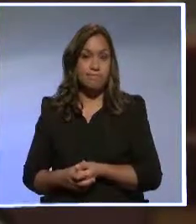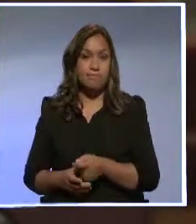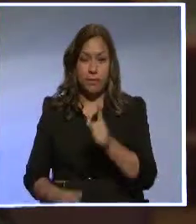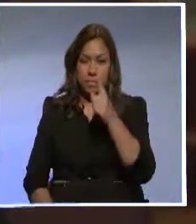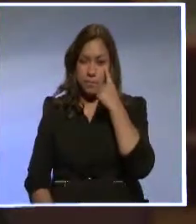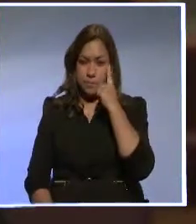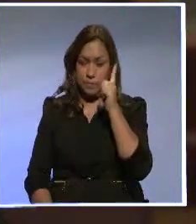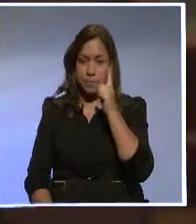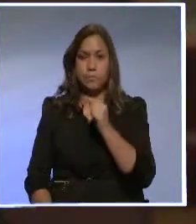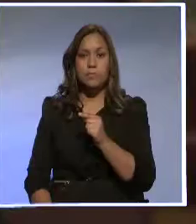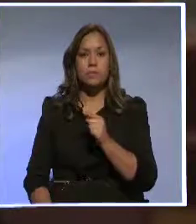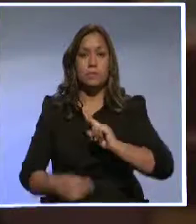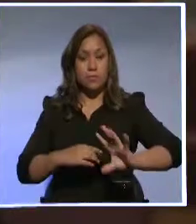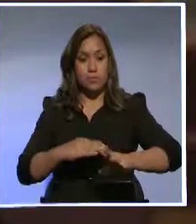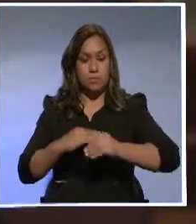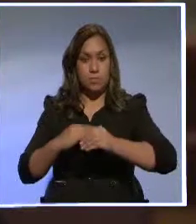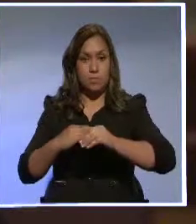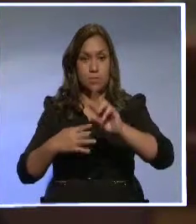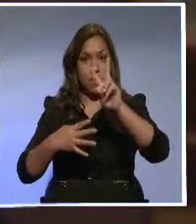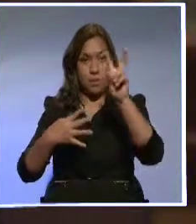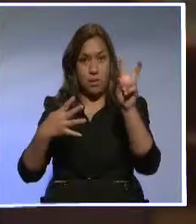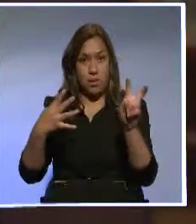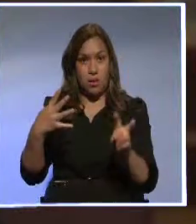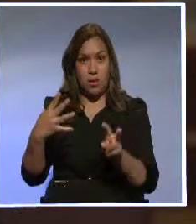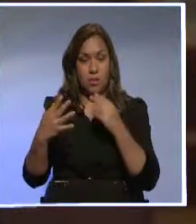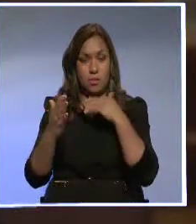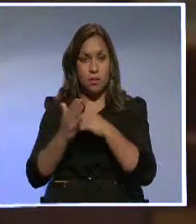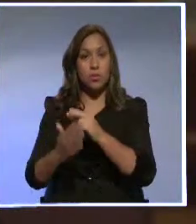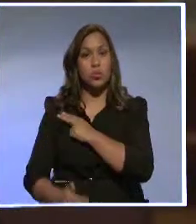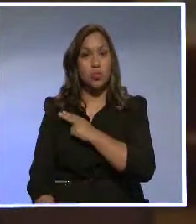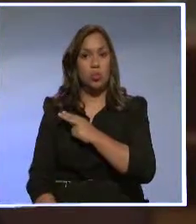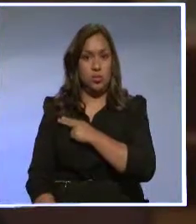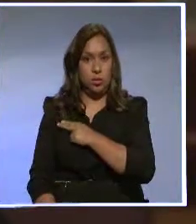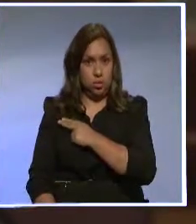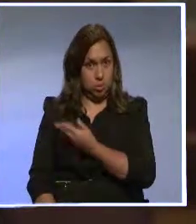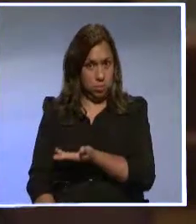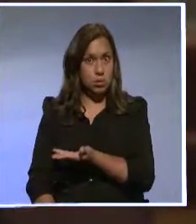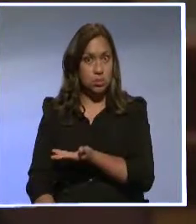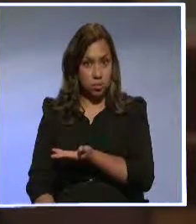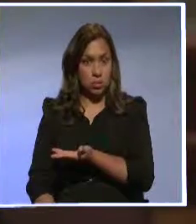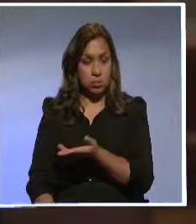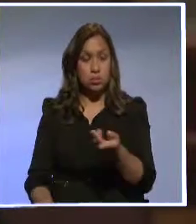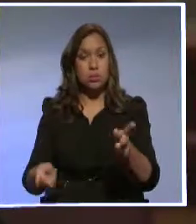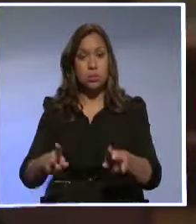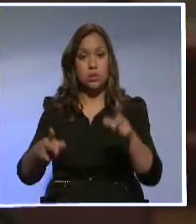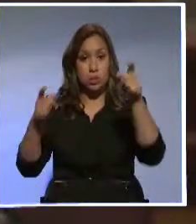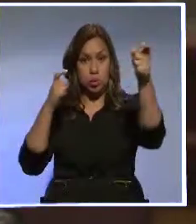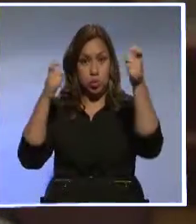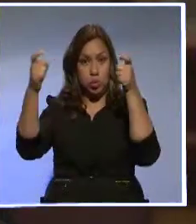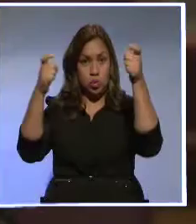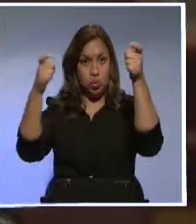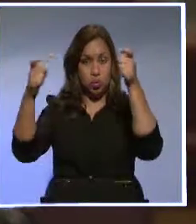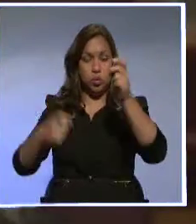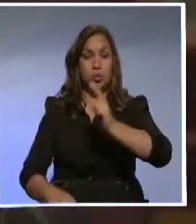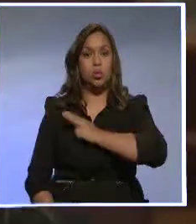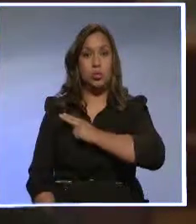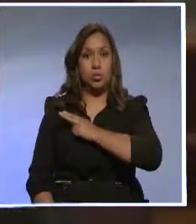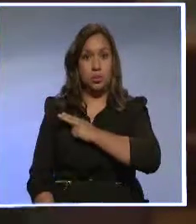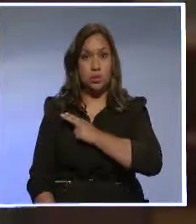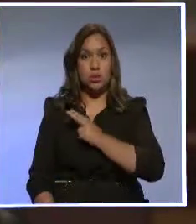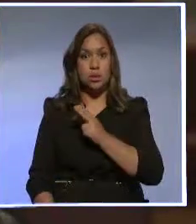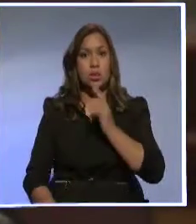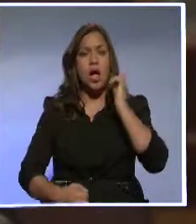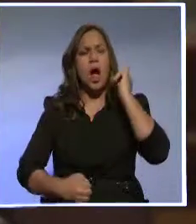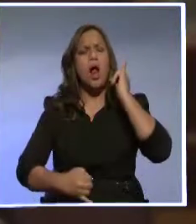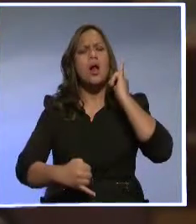se le incorpora por ejemplo aquí temas que tienen que ver con las universidades del control de las universidades a última hora se les ocurrió